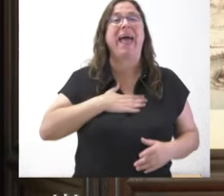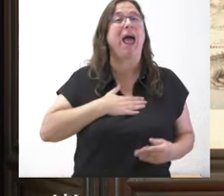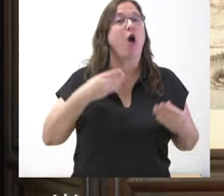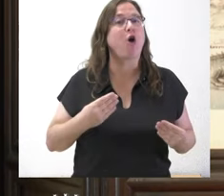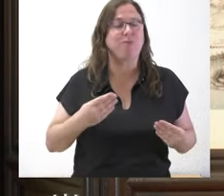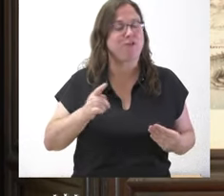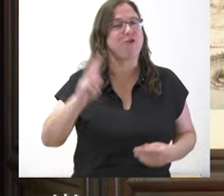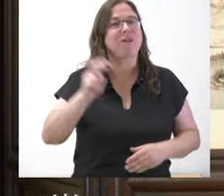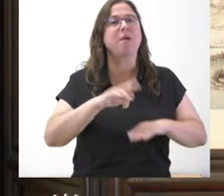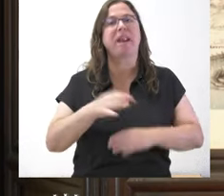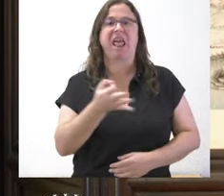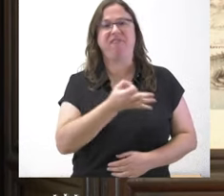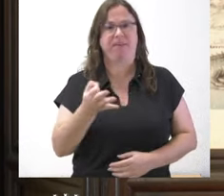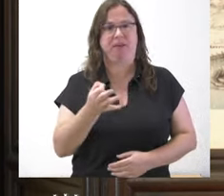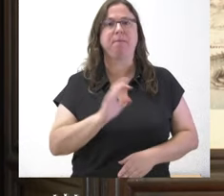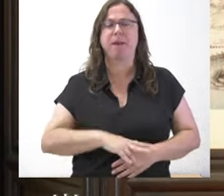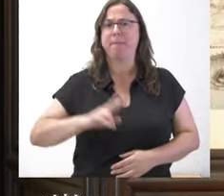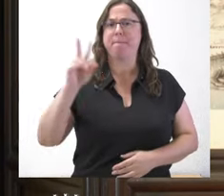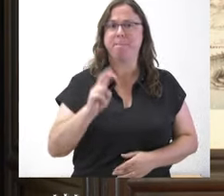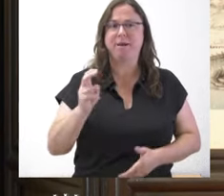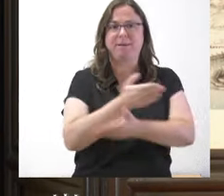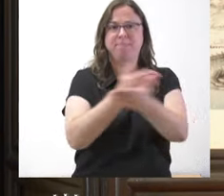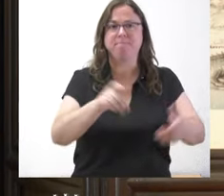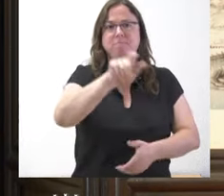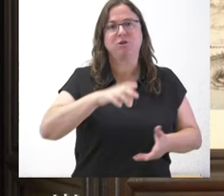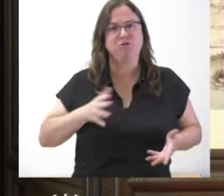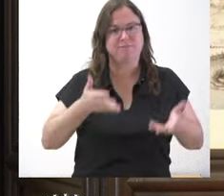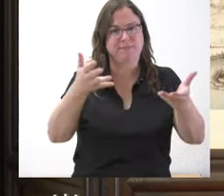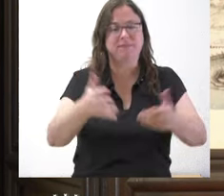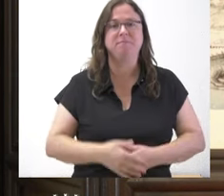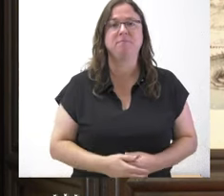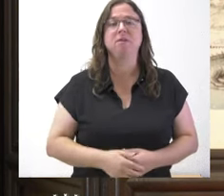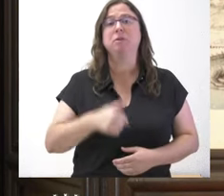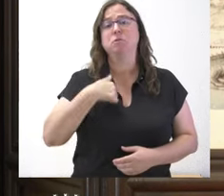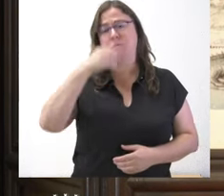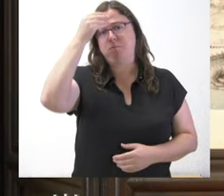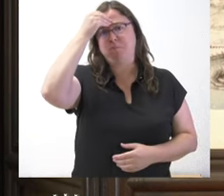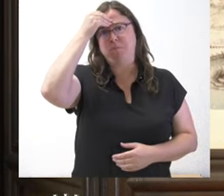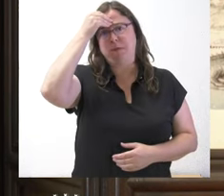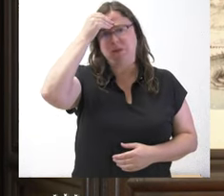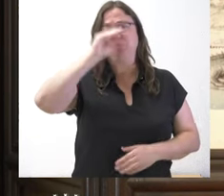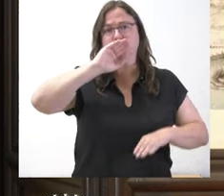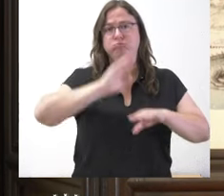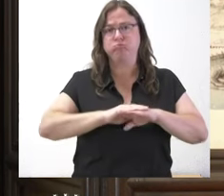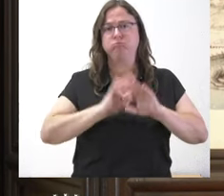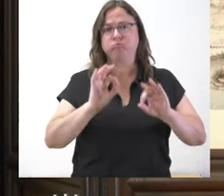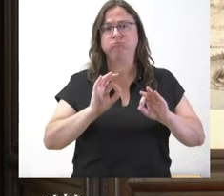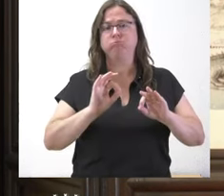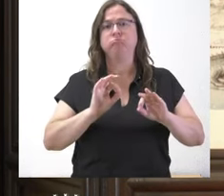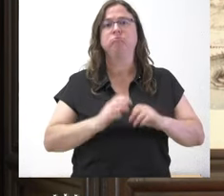eficaces y ser útiles a las personas que servimos y yo creo que eso se va a cumplir